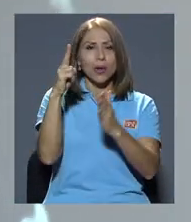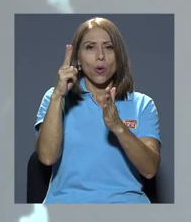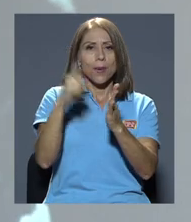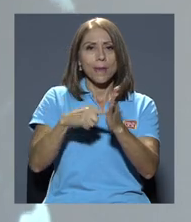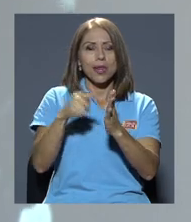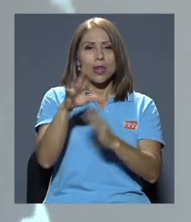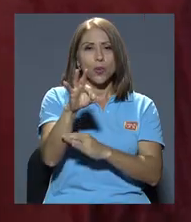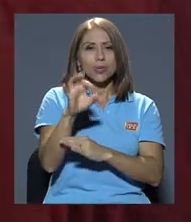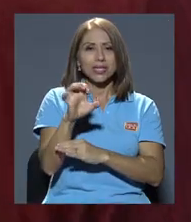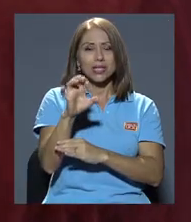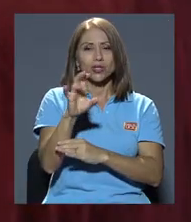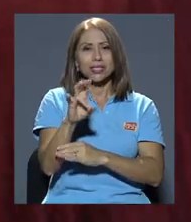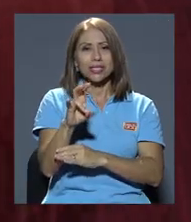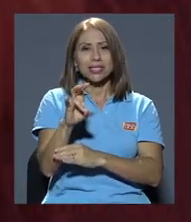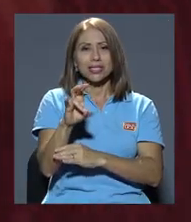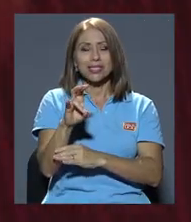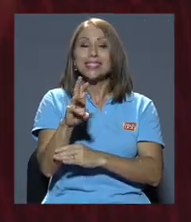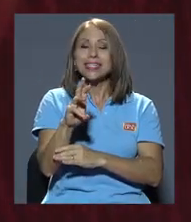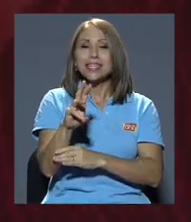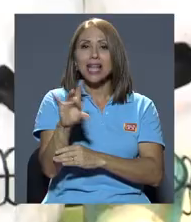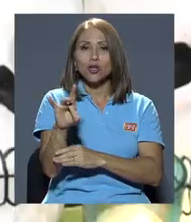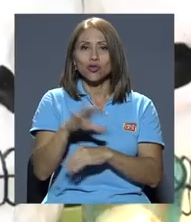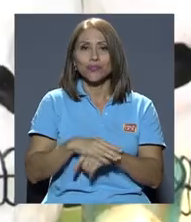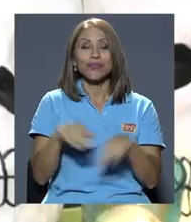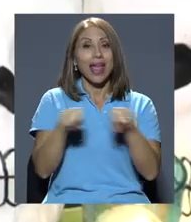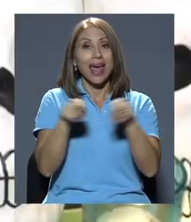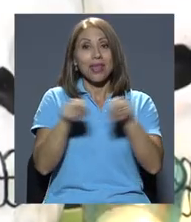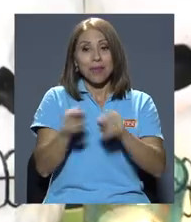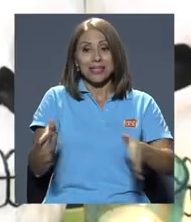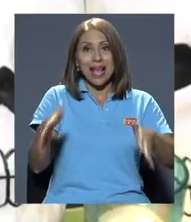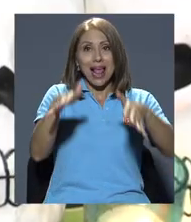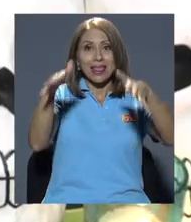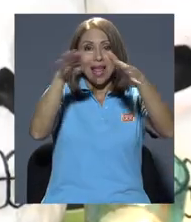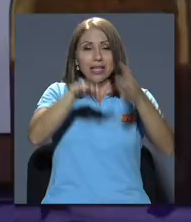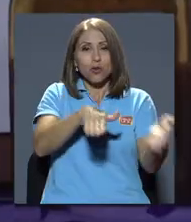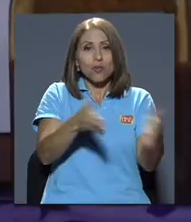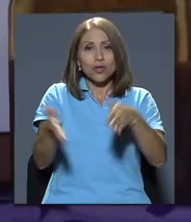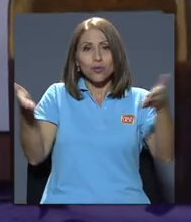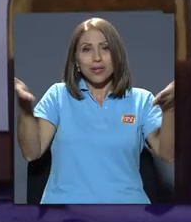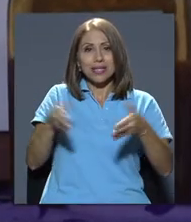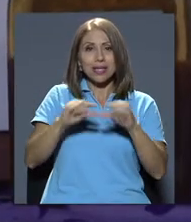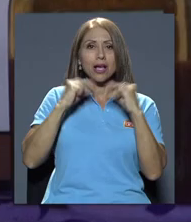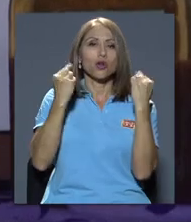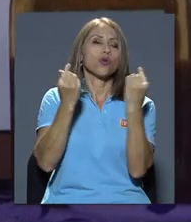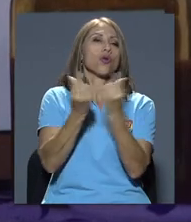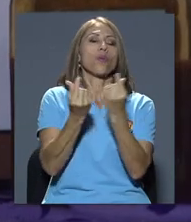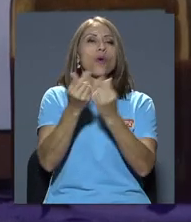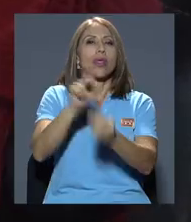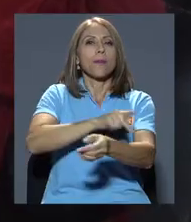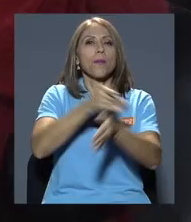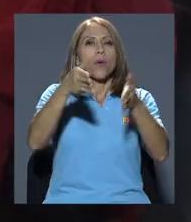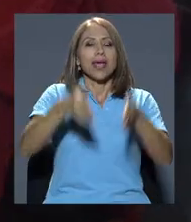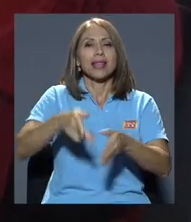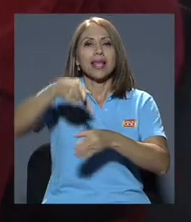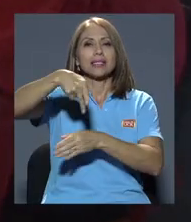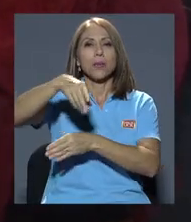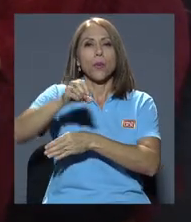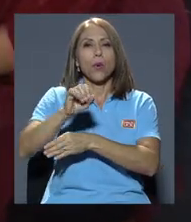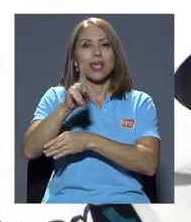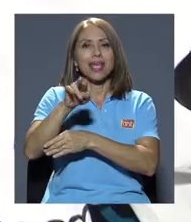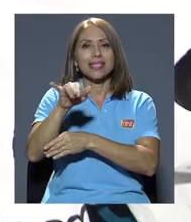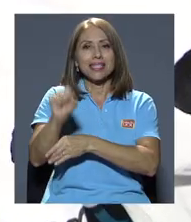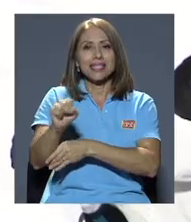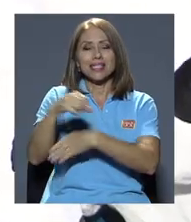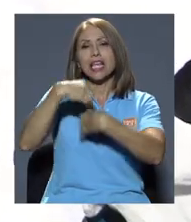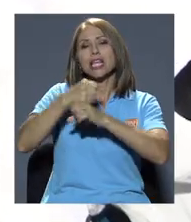1968. Además, el altar de los muertos tuvo la presencia del grupo de poetas Poiesis, que realizó un recital al